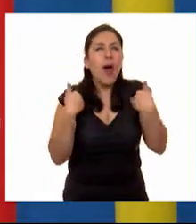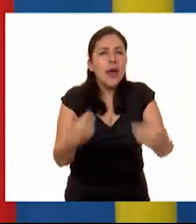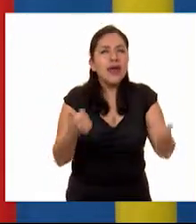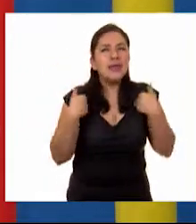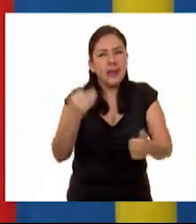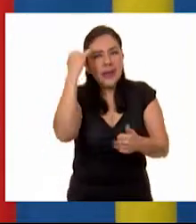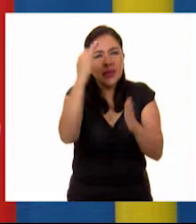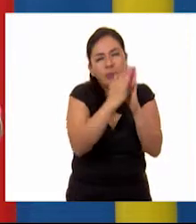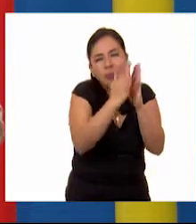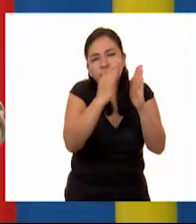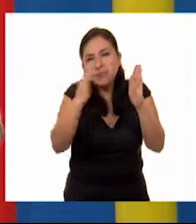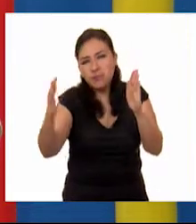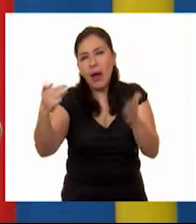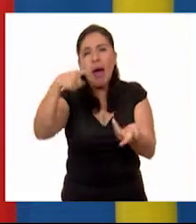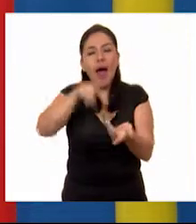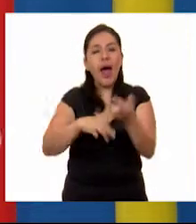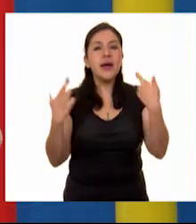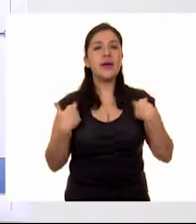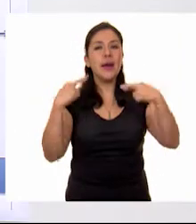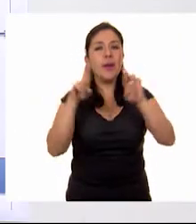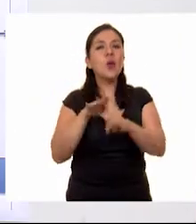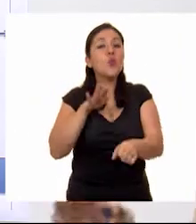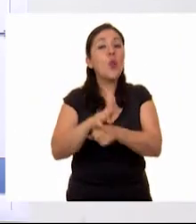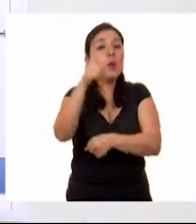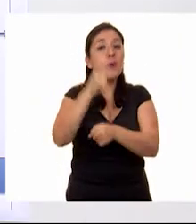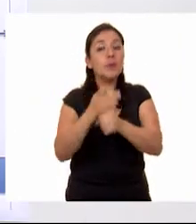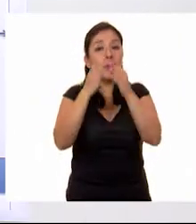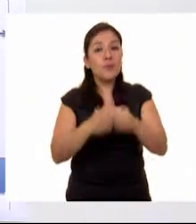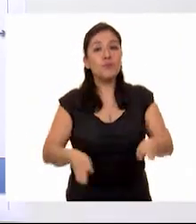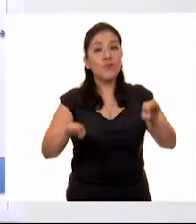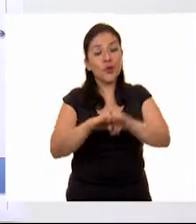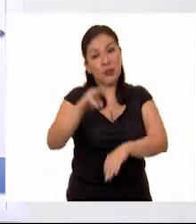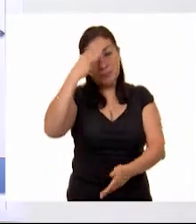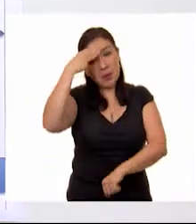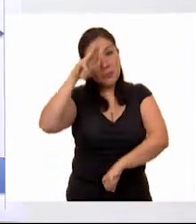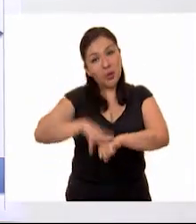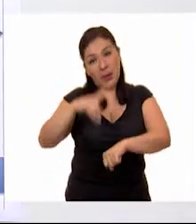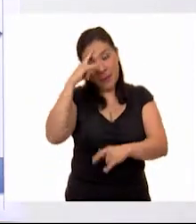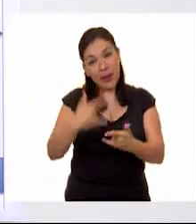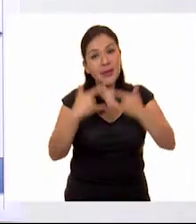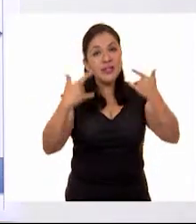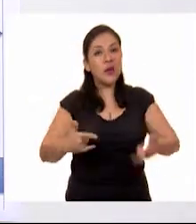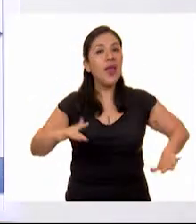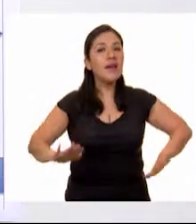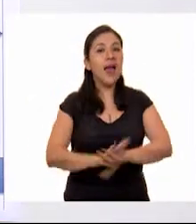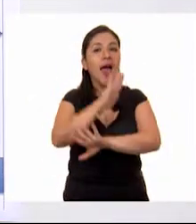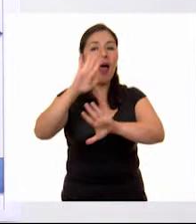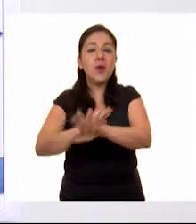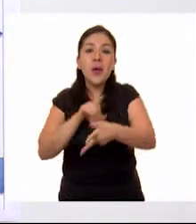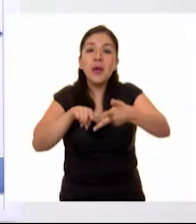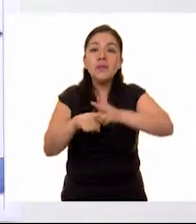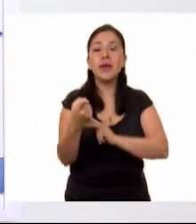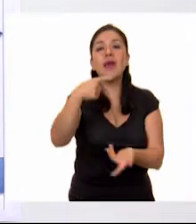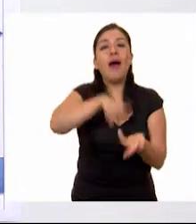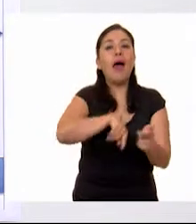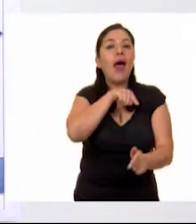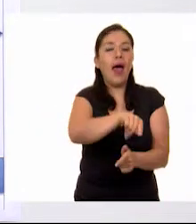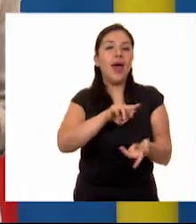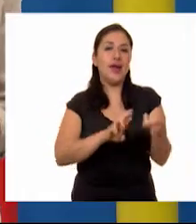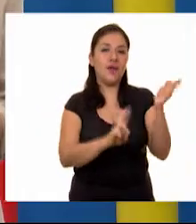que estudiamos y representar los principales hechos que marcaron los cambios que vivió México a partir de la Revolución